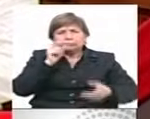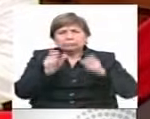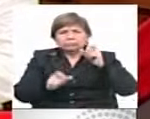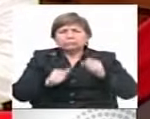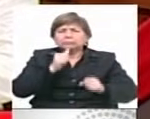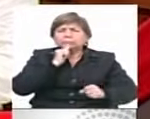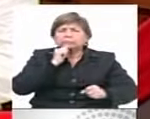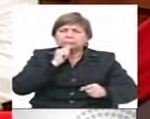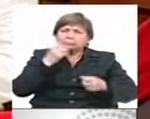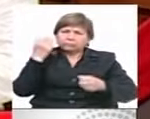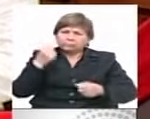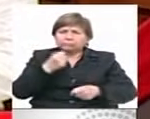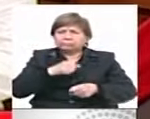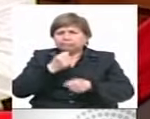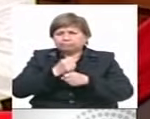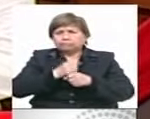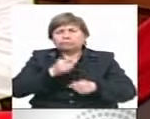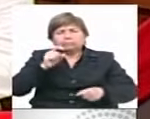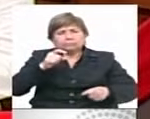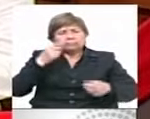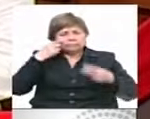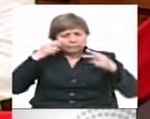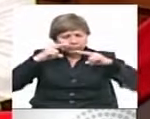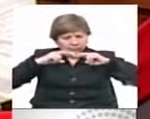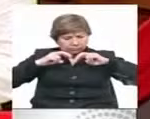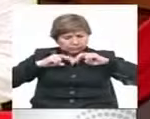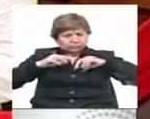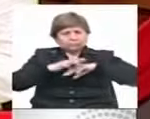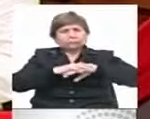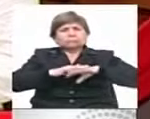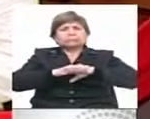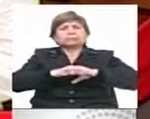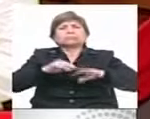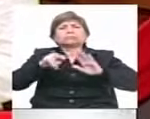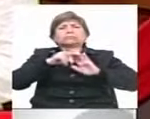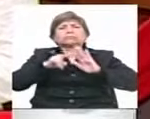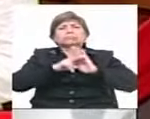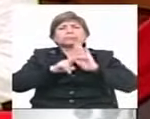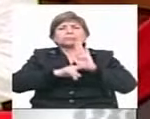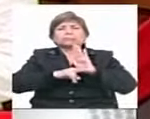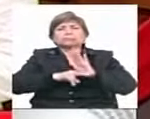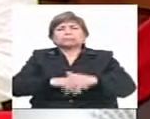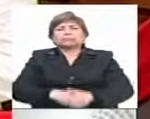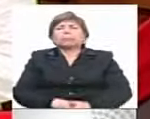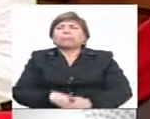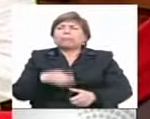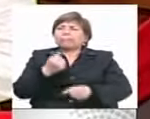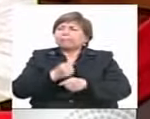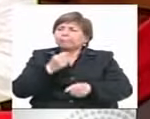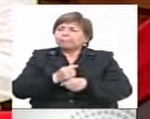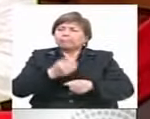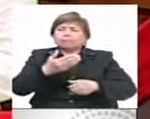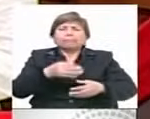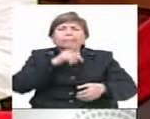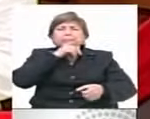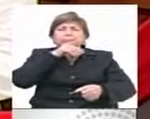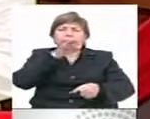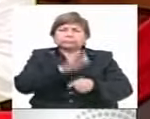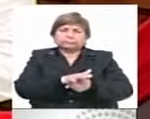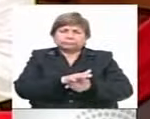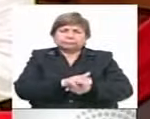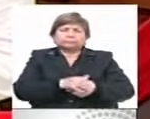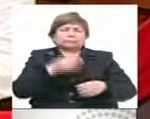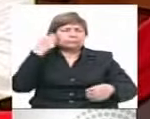y privado. Por eso es necesario revisar la normatividad, escuchando a los trabajadores y haciendo que se cumpla